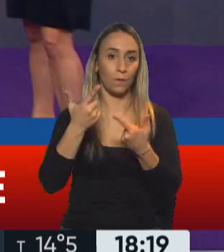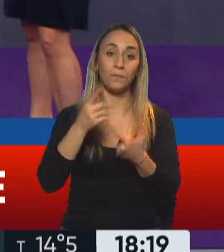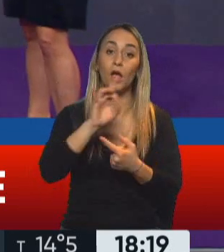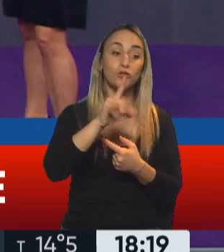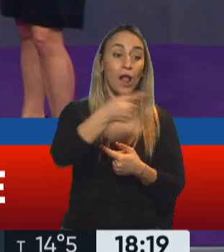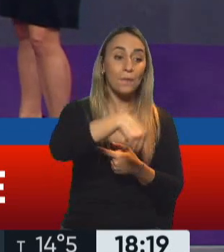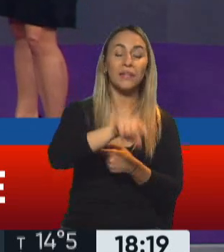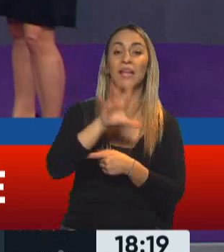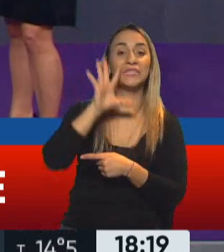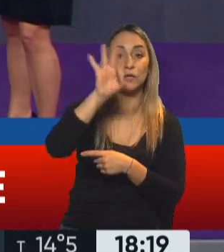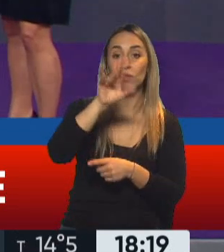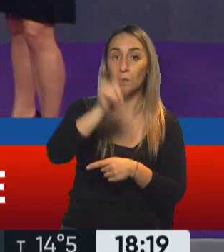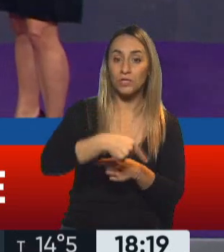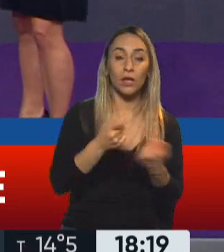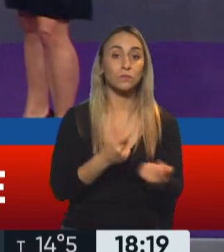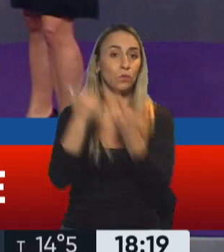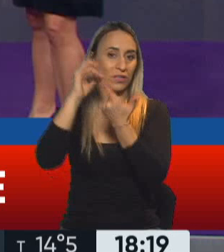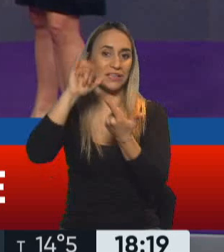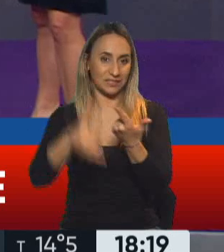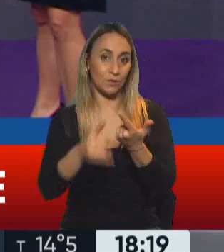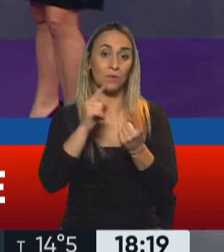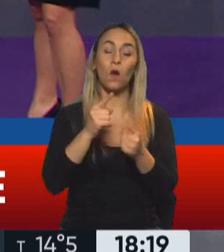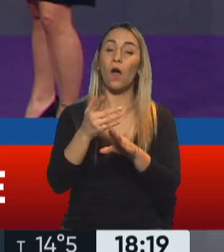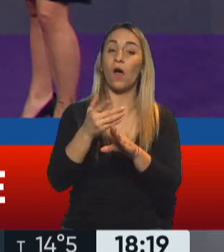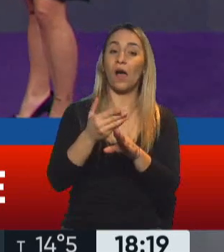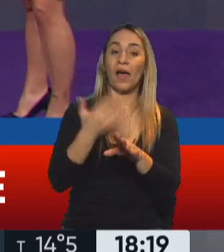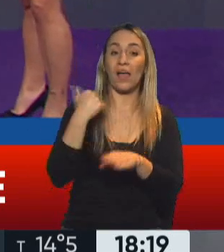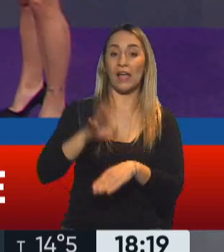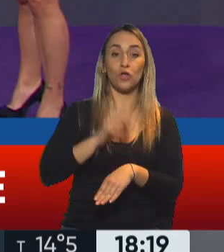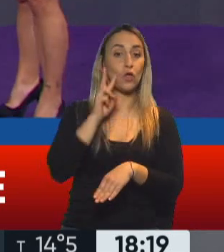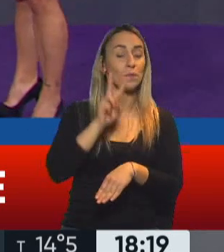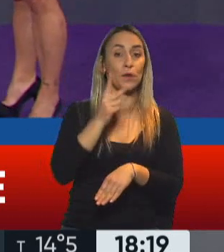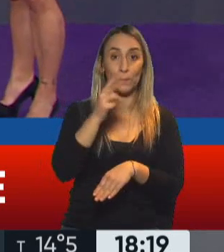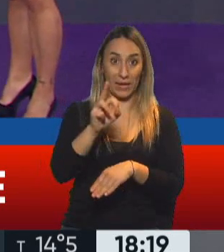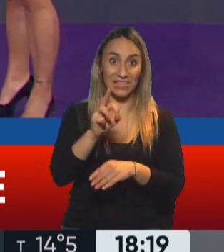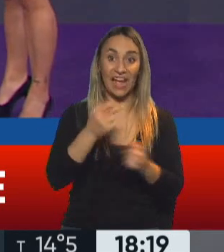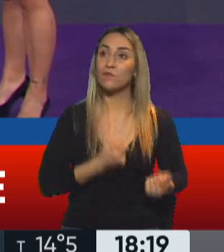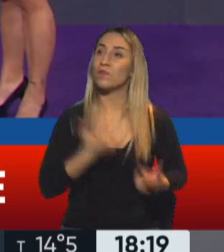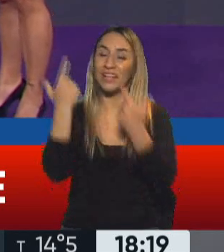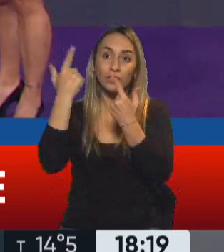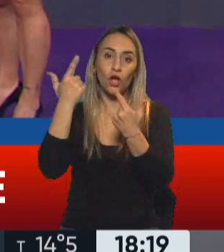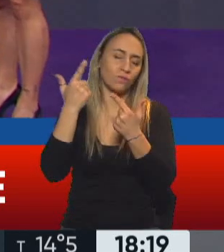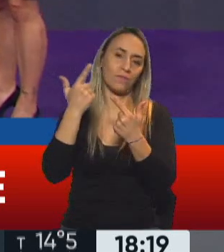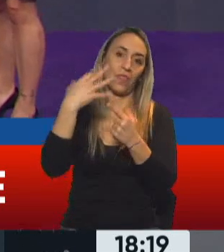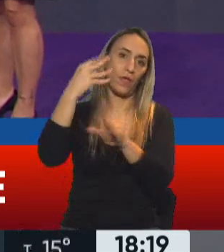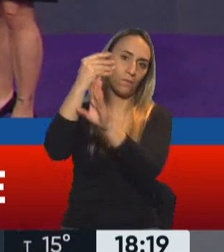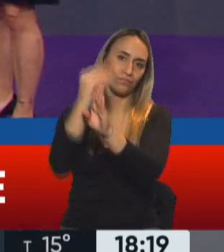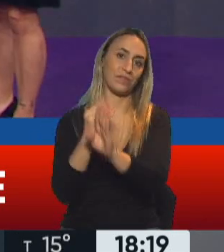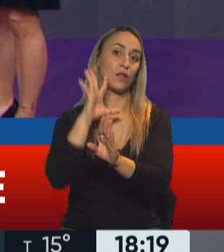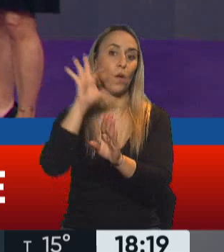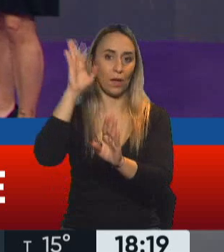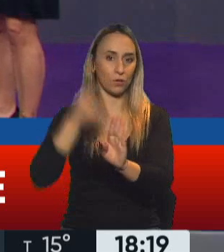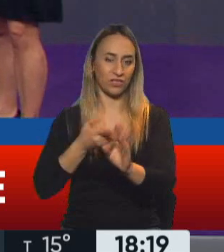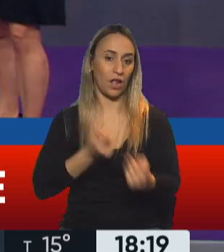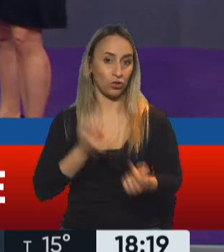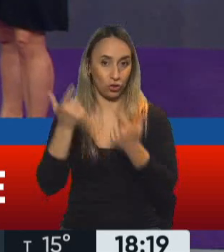el 50% del volumen que se exportaba en 2020. Es una medida temporal, por supuesto, que rige, como